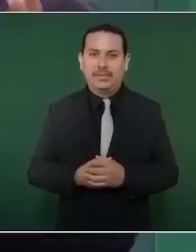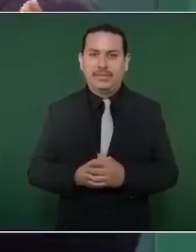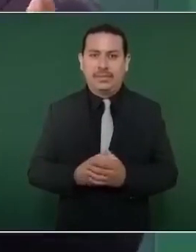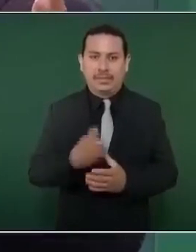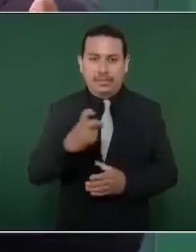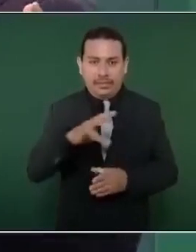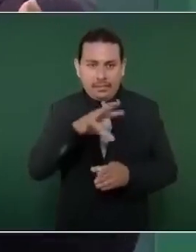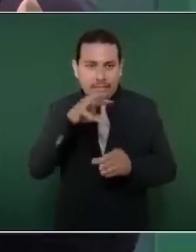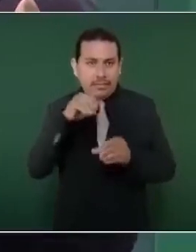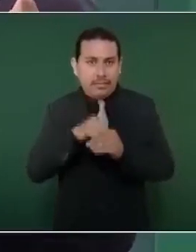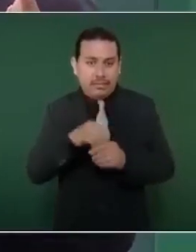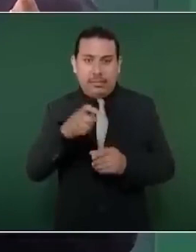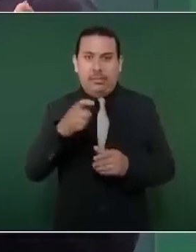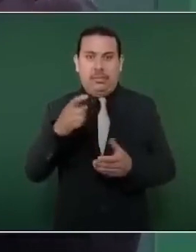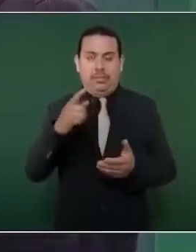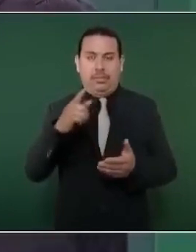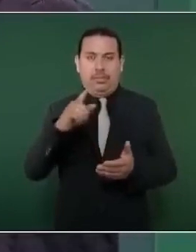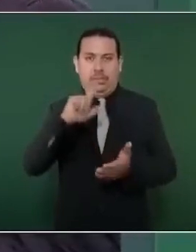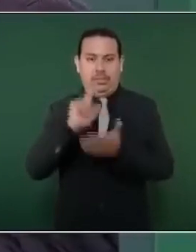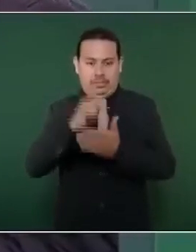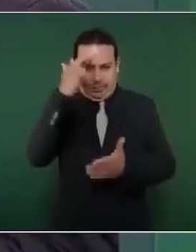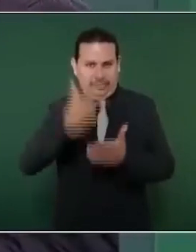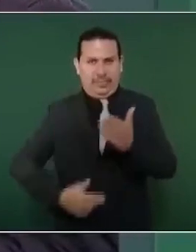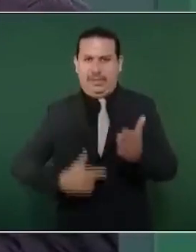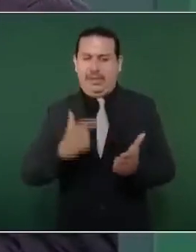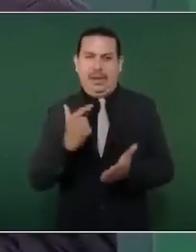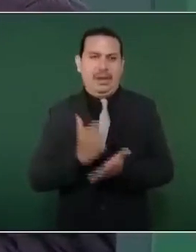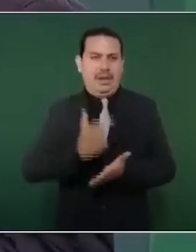completamente antidemocrático,